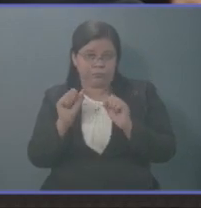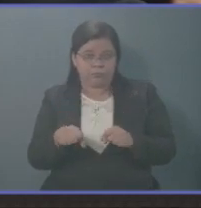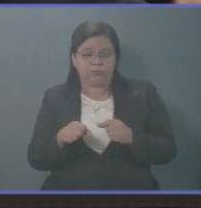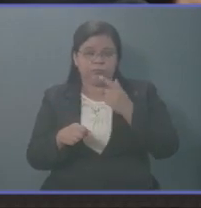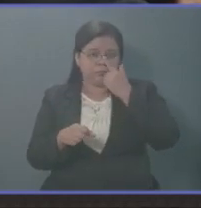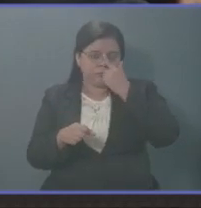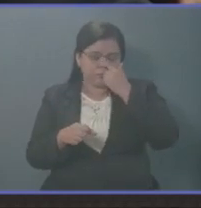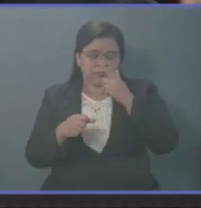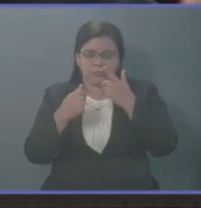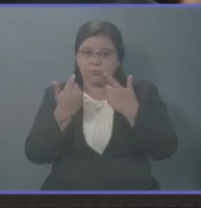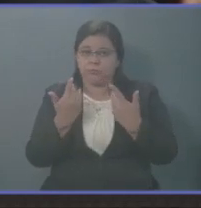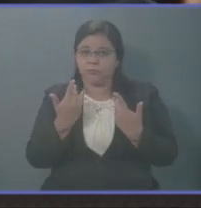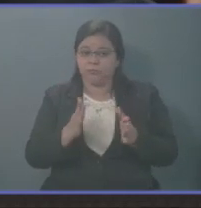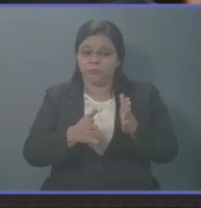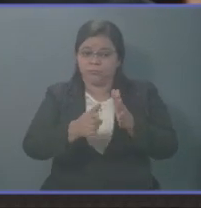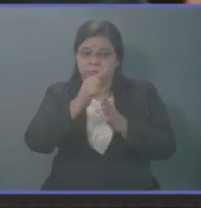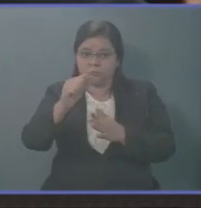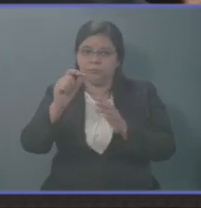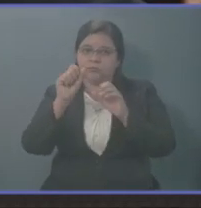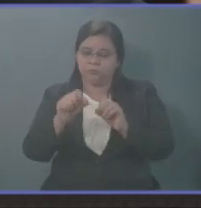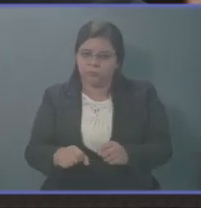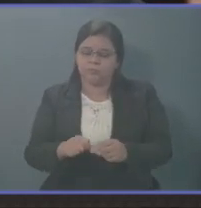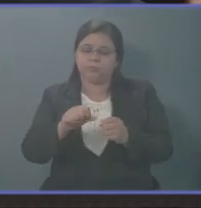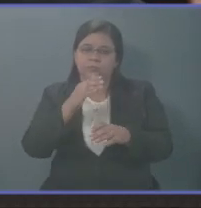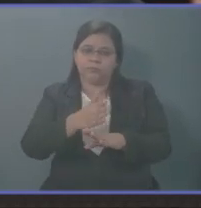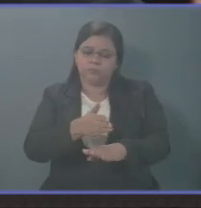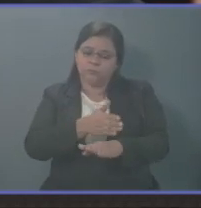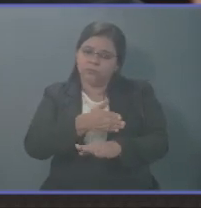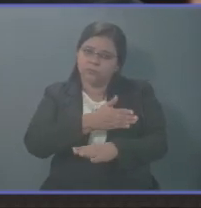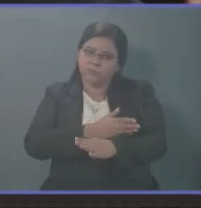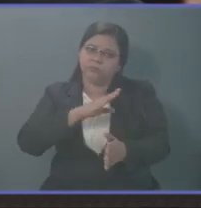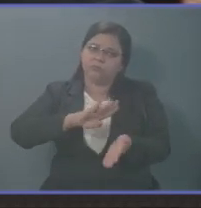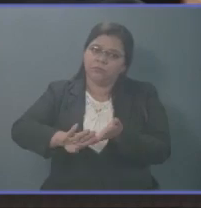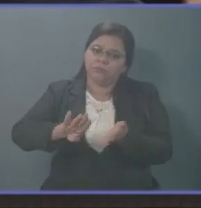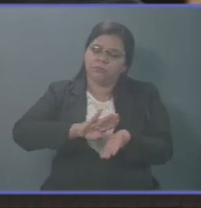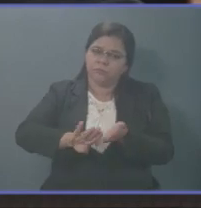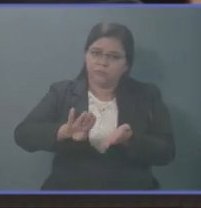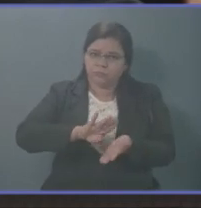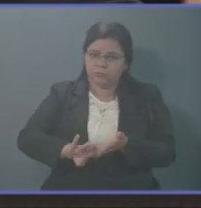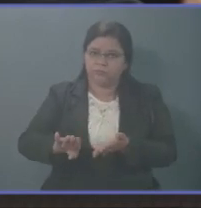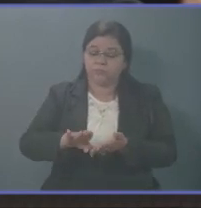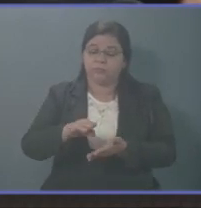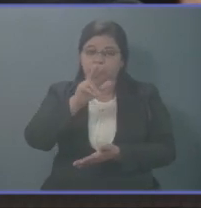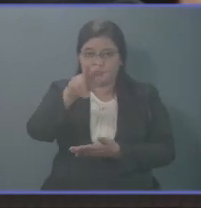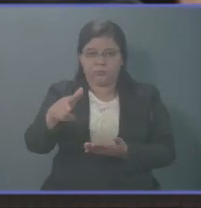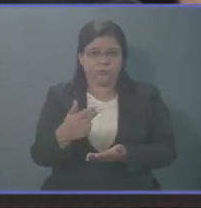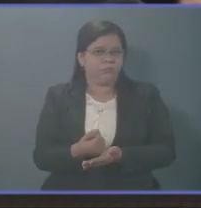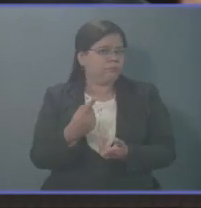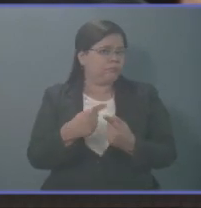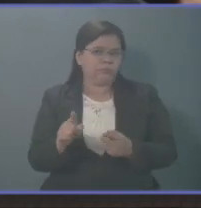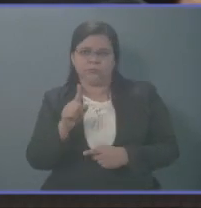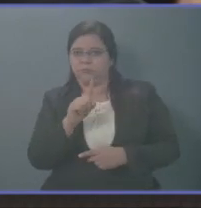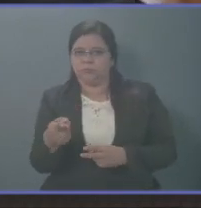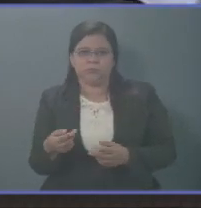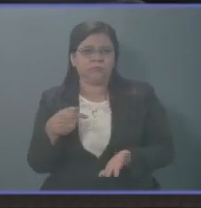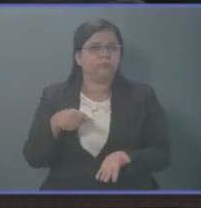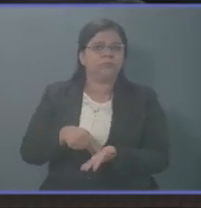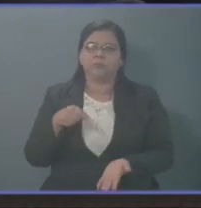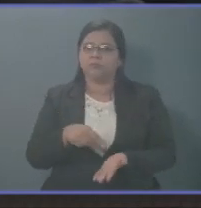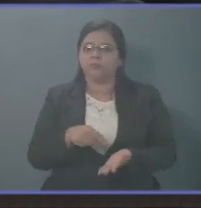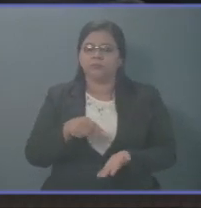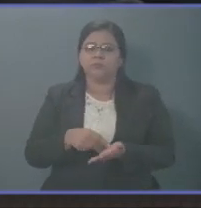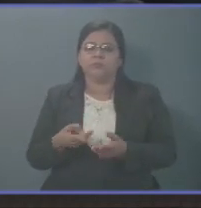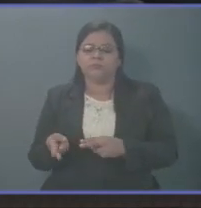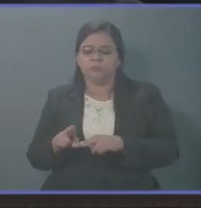situación tributaria con el fisco de la República sin el cobro de multas, intereses ni recargos. Asimismo, explica